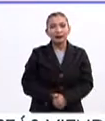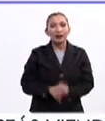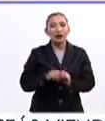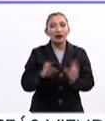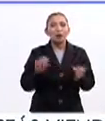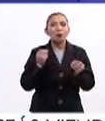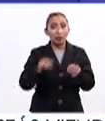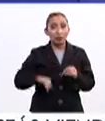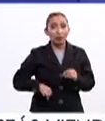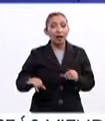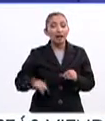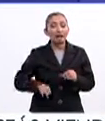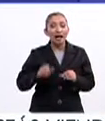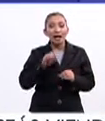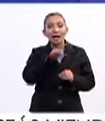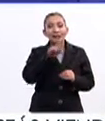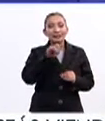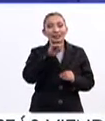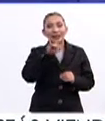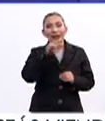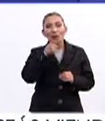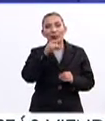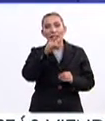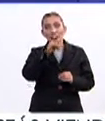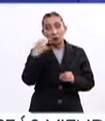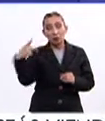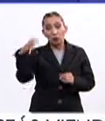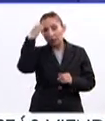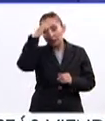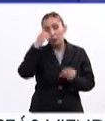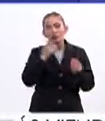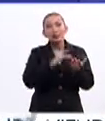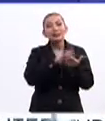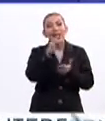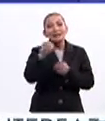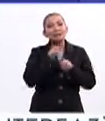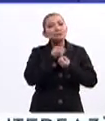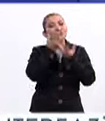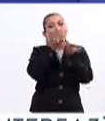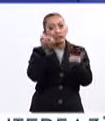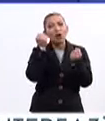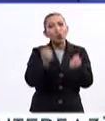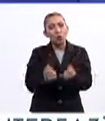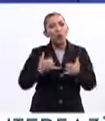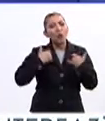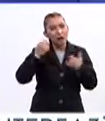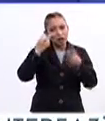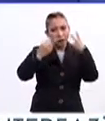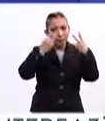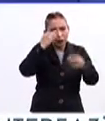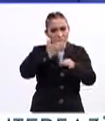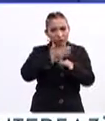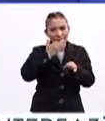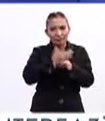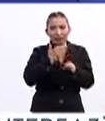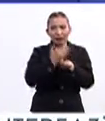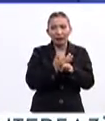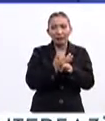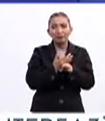Claro. Pues muy interesante, Ciania, Guadalupe, pues esta experiencia, te agradecemos que no la hayas compartido. Seguramente jóvenes que nos están viendo